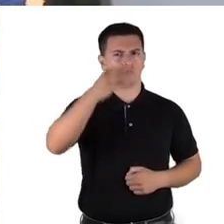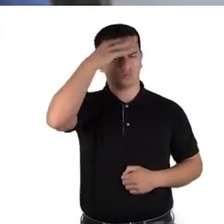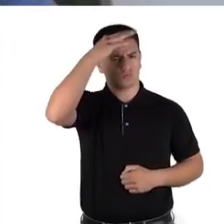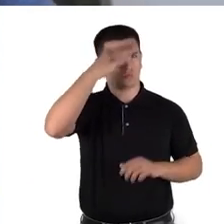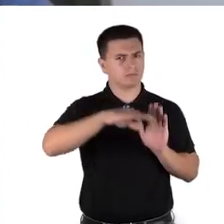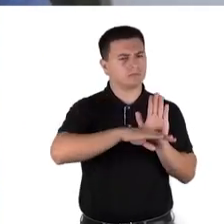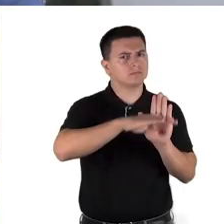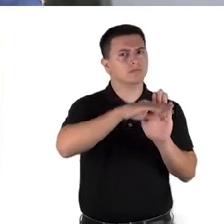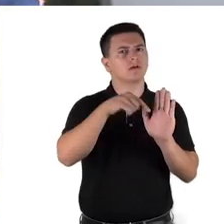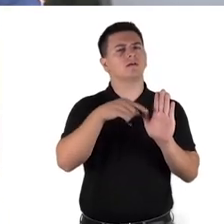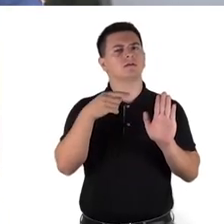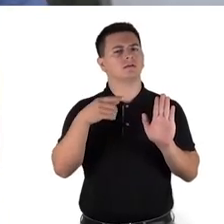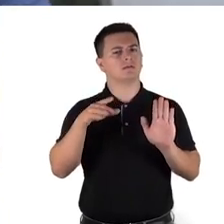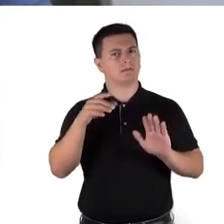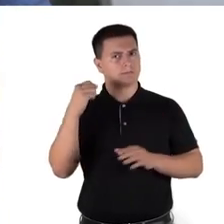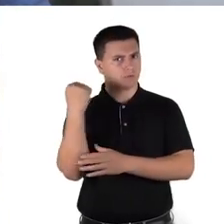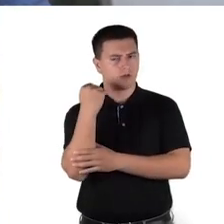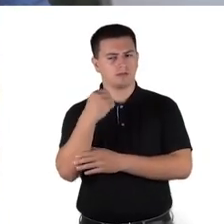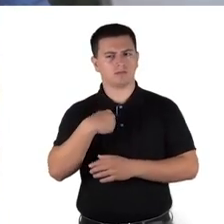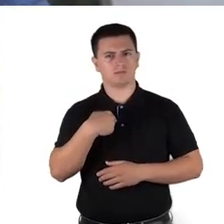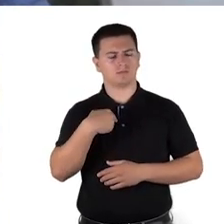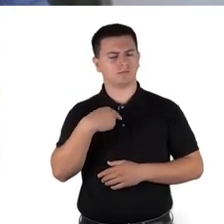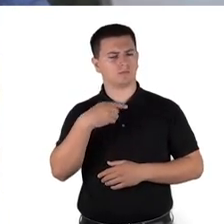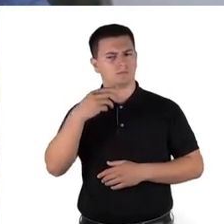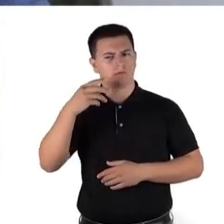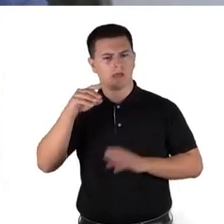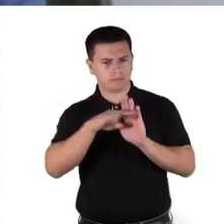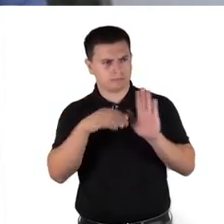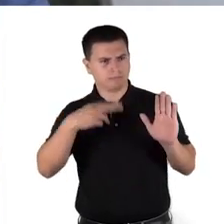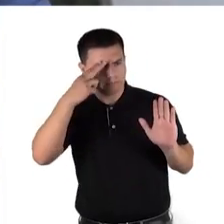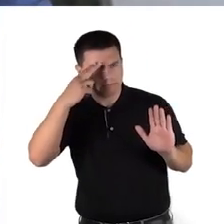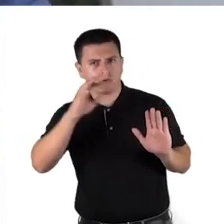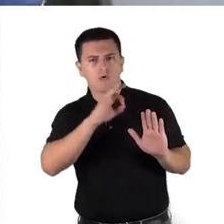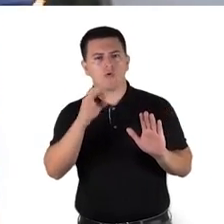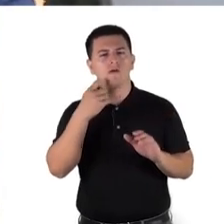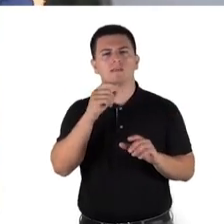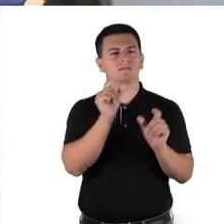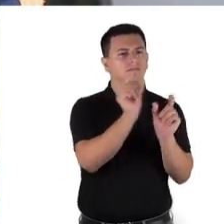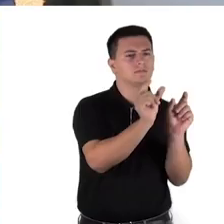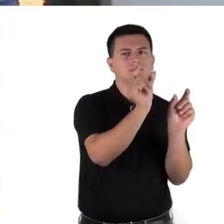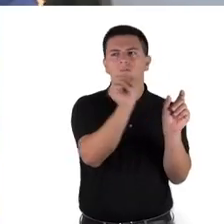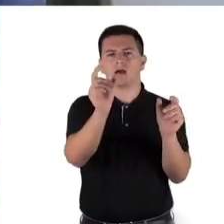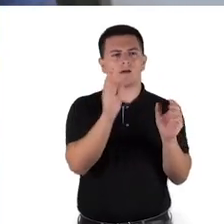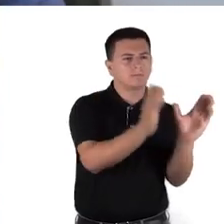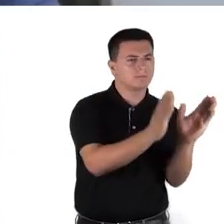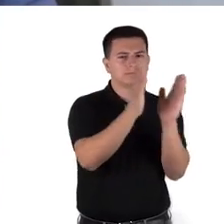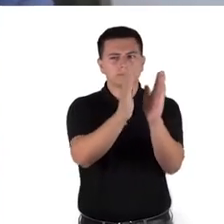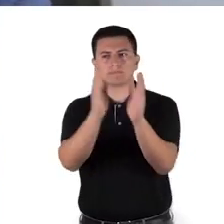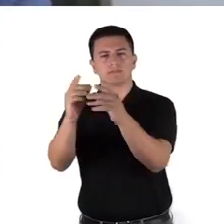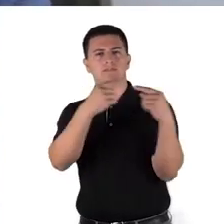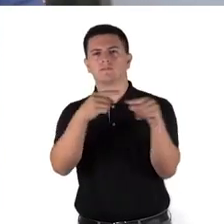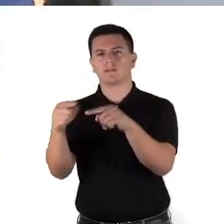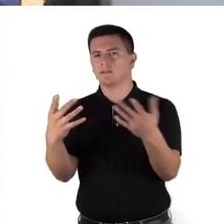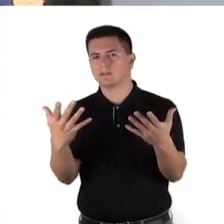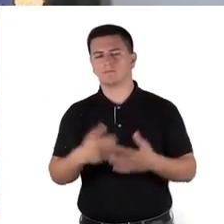tiene que incluir momentos de premios o la rutina tiene que incluir momentos de seriedad o la rutina por completo, digamos, tiene que ser un poco de